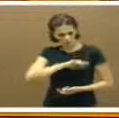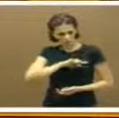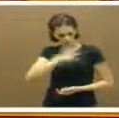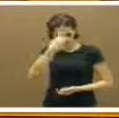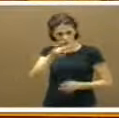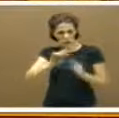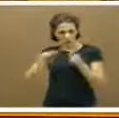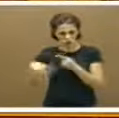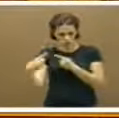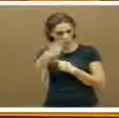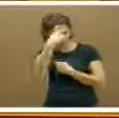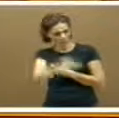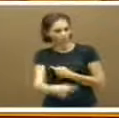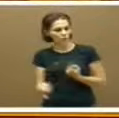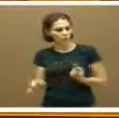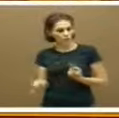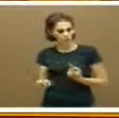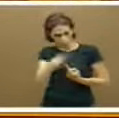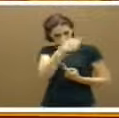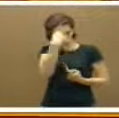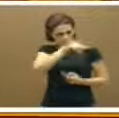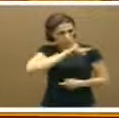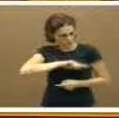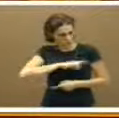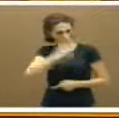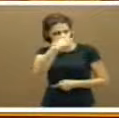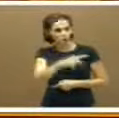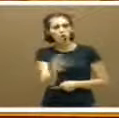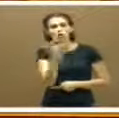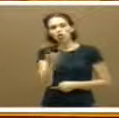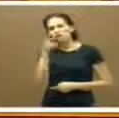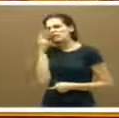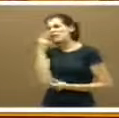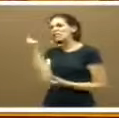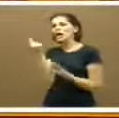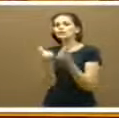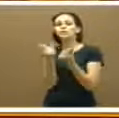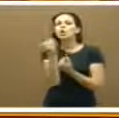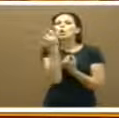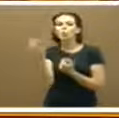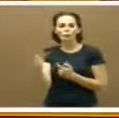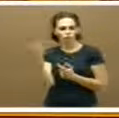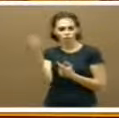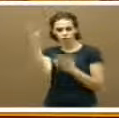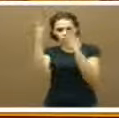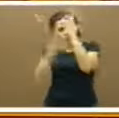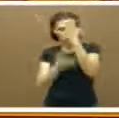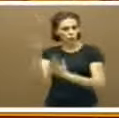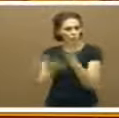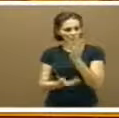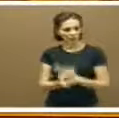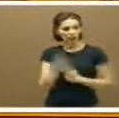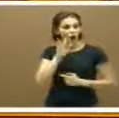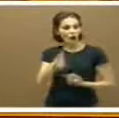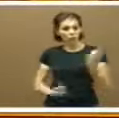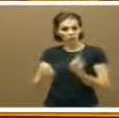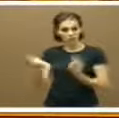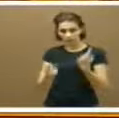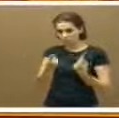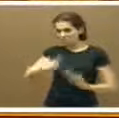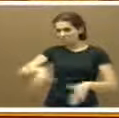consecuencias de esto? ¿Es consciente o es que a usted solo le interesan los números? Usted solo le interesan los números y a veces ni eso, porque muchas